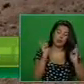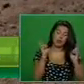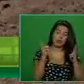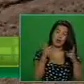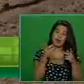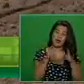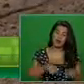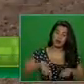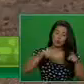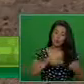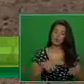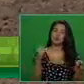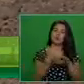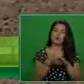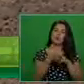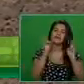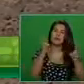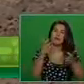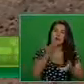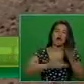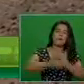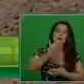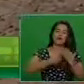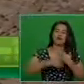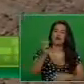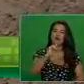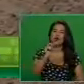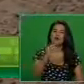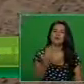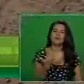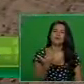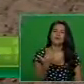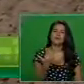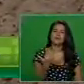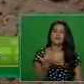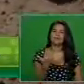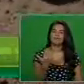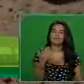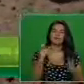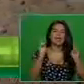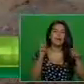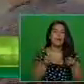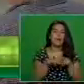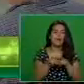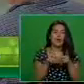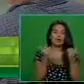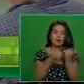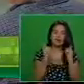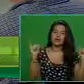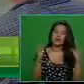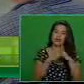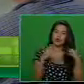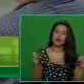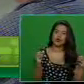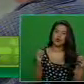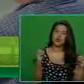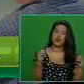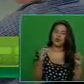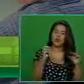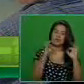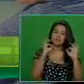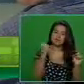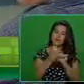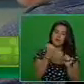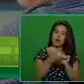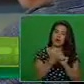la agricultura no como un tema comercial, sino como un tema de llevar la soberanía a los venezolanos?